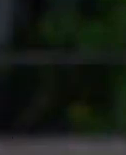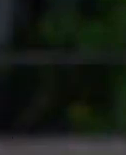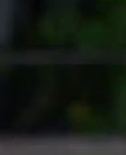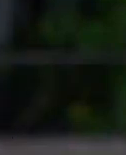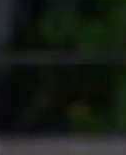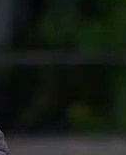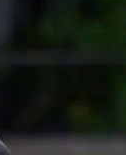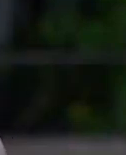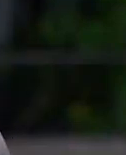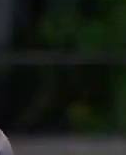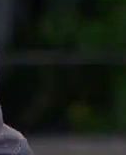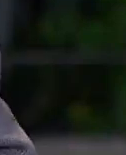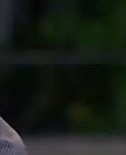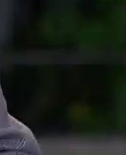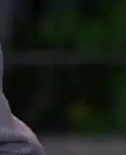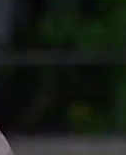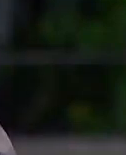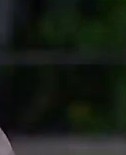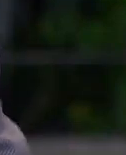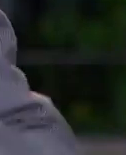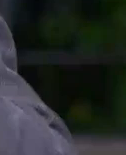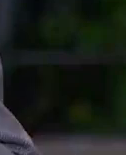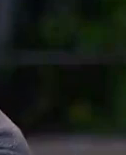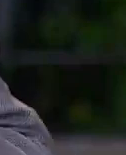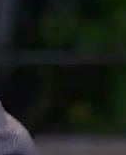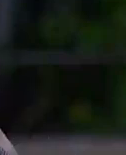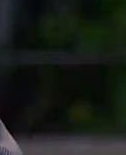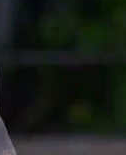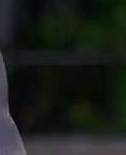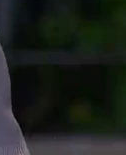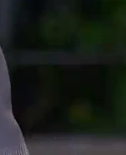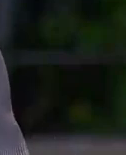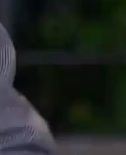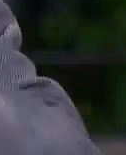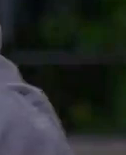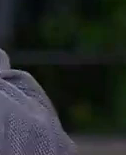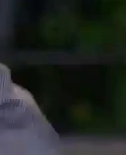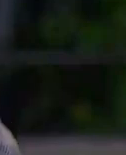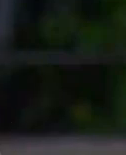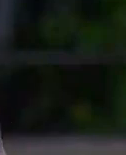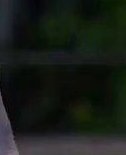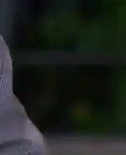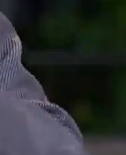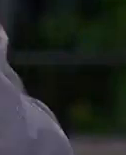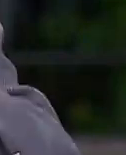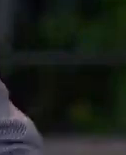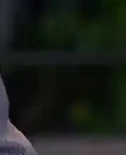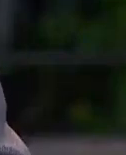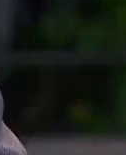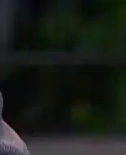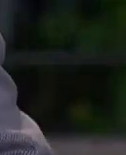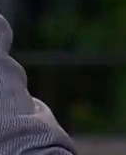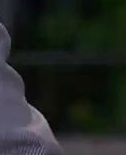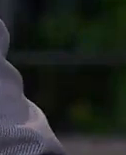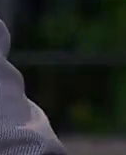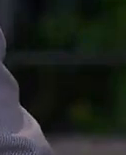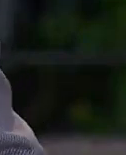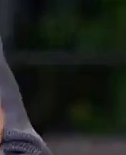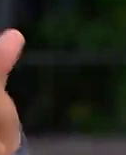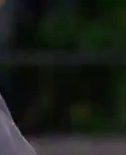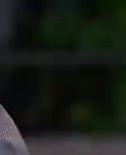vamos a hacer una presencia del municipio de Medellín en diferentes ferias internacionales. Por ejemplo, Fitur, por ejemplo, las grandes ferias del turismo